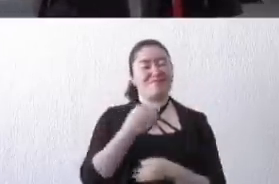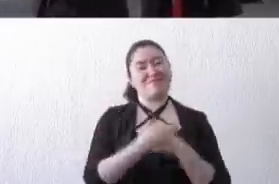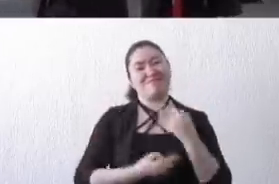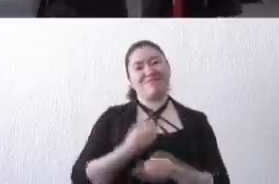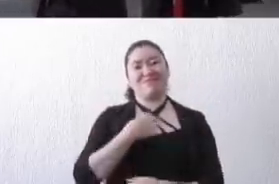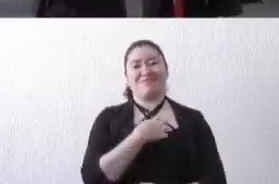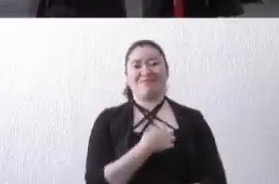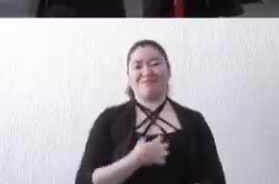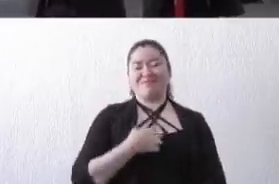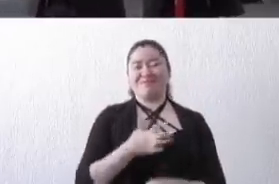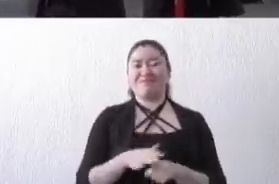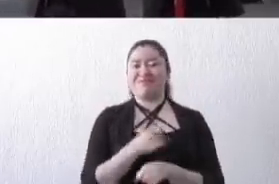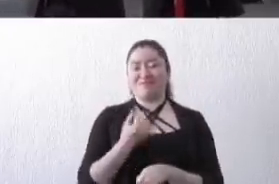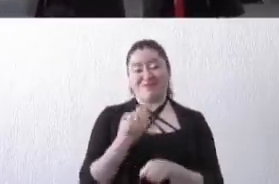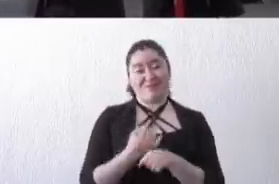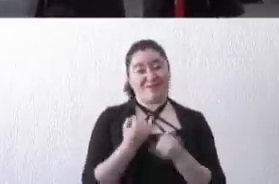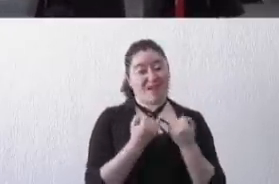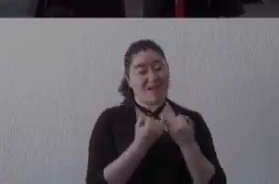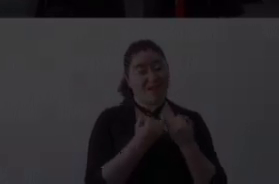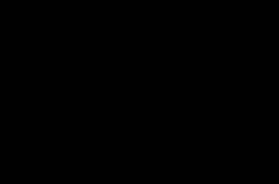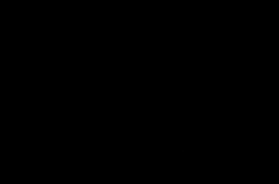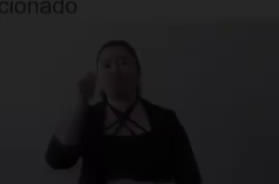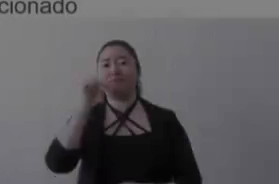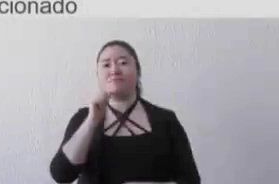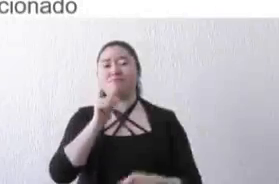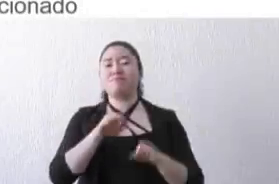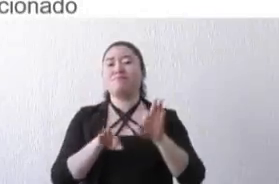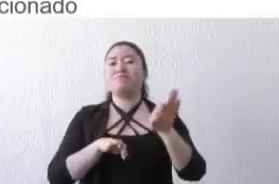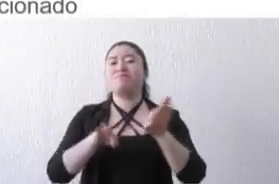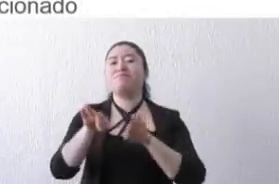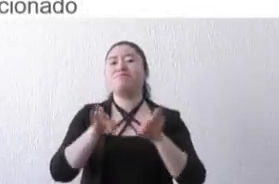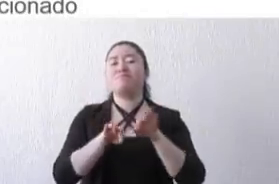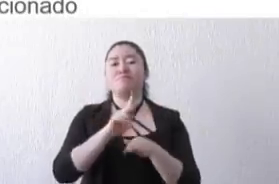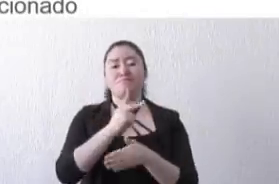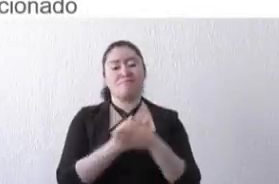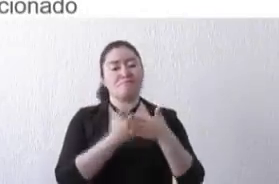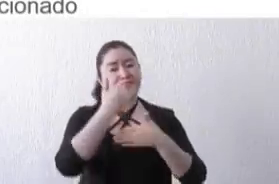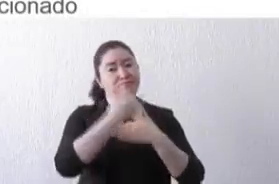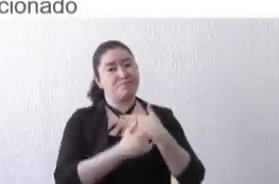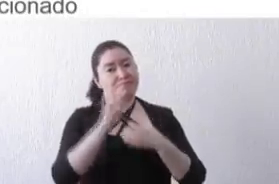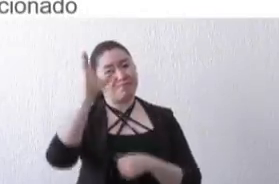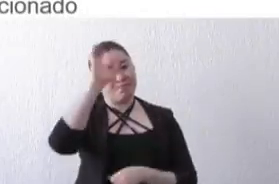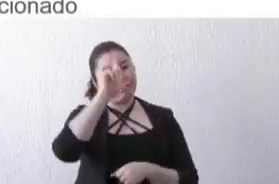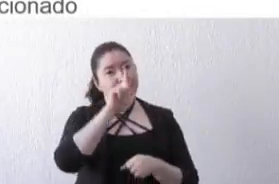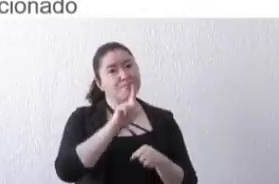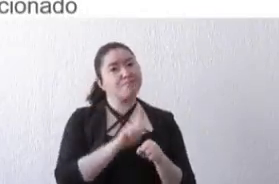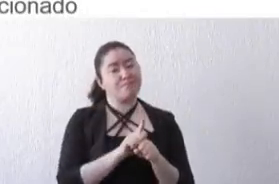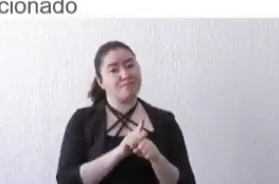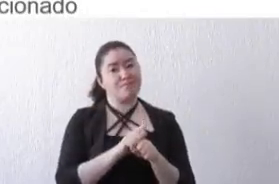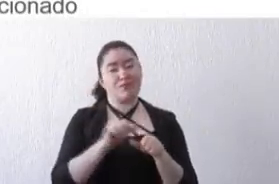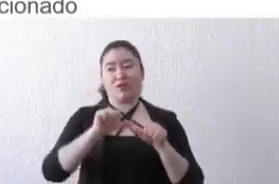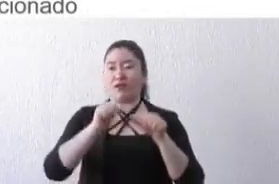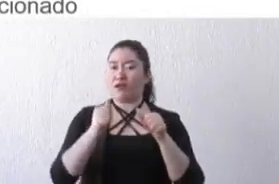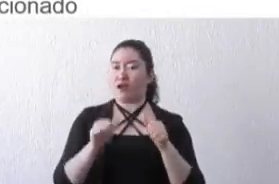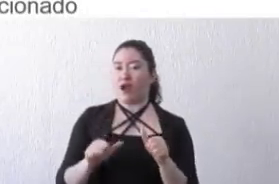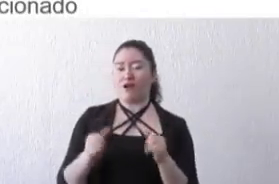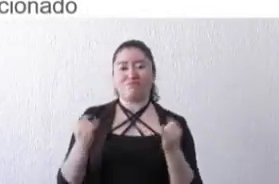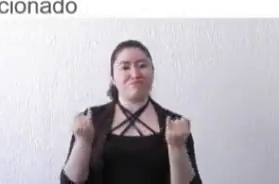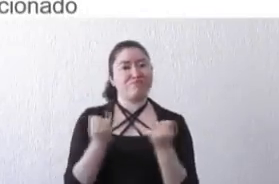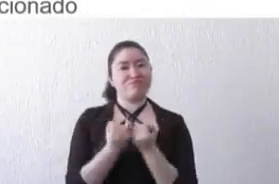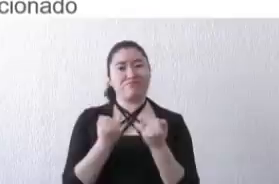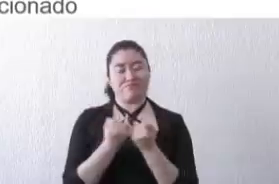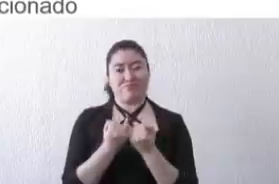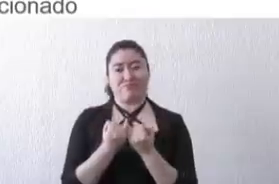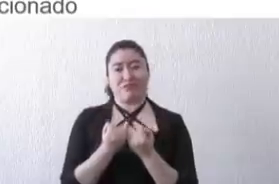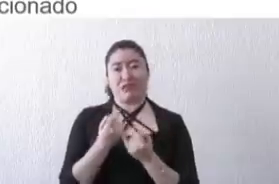por la inauguración de este espacio. Proyectos culturales y proyectos artísticos representan una gran